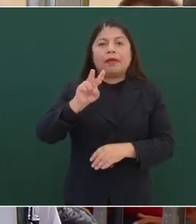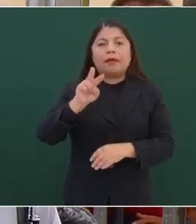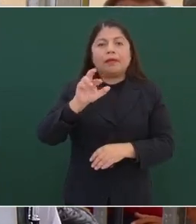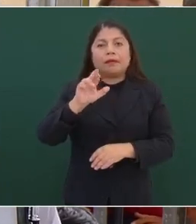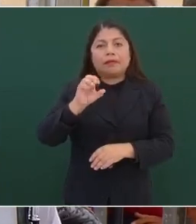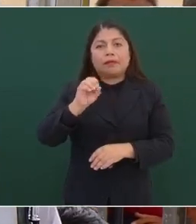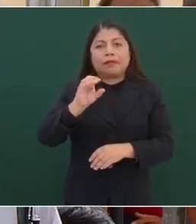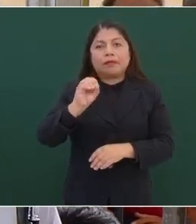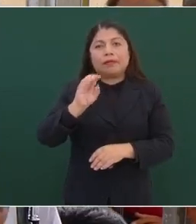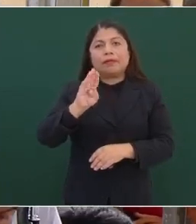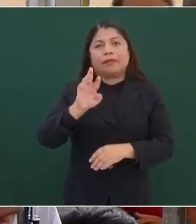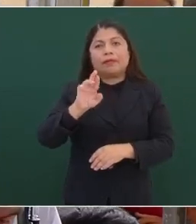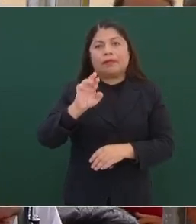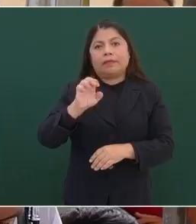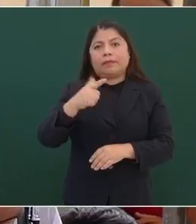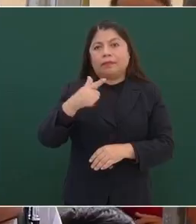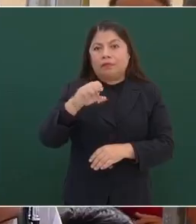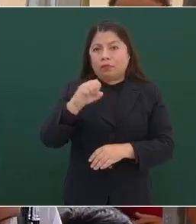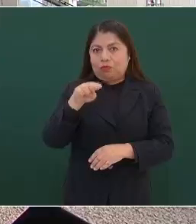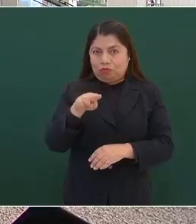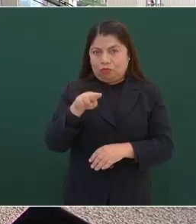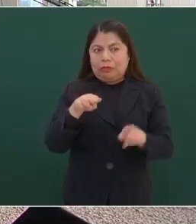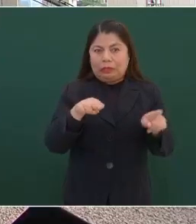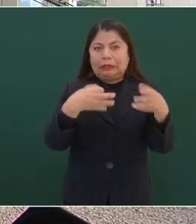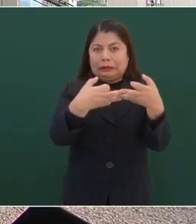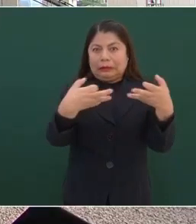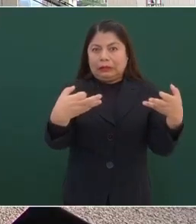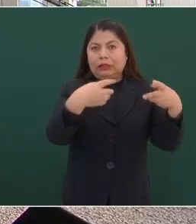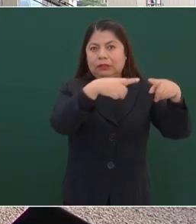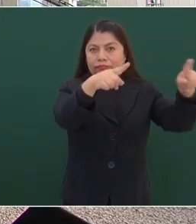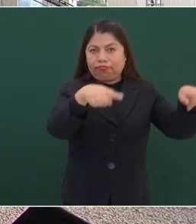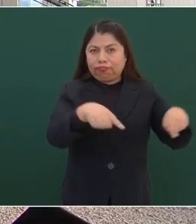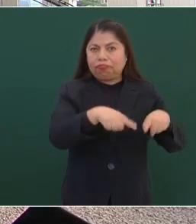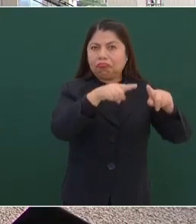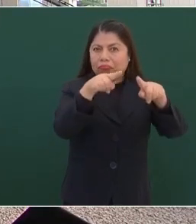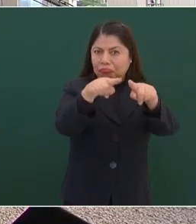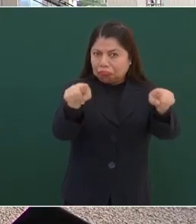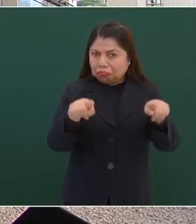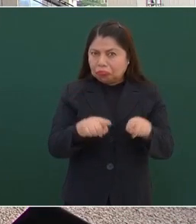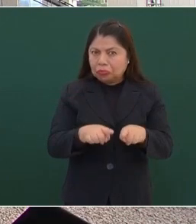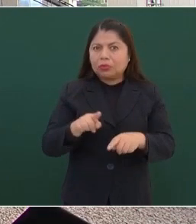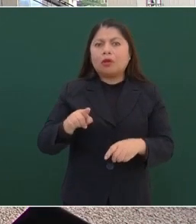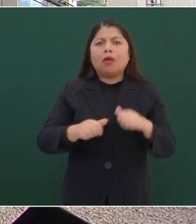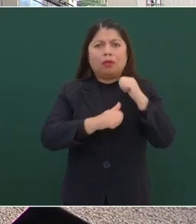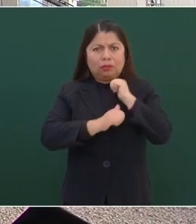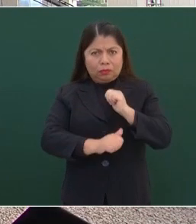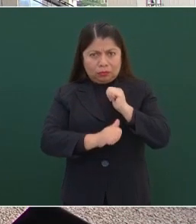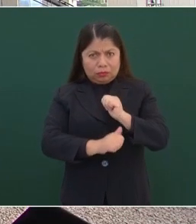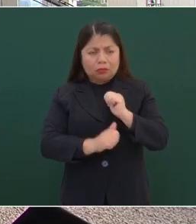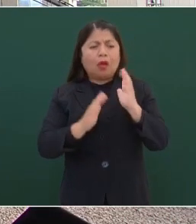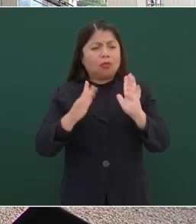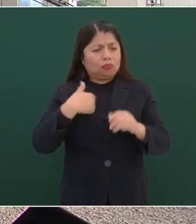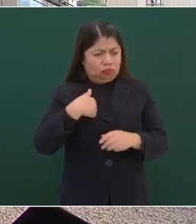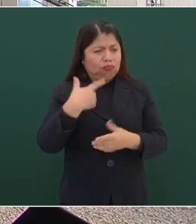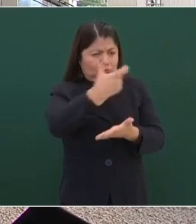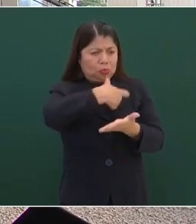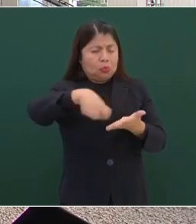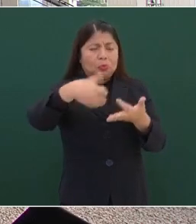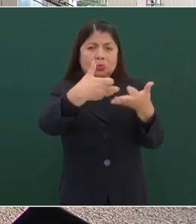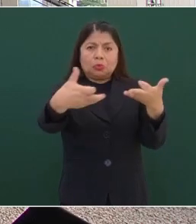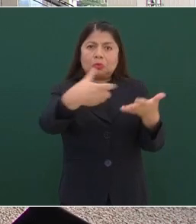pero y total que ya de toda tanta invasión que le han hecho y vialidades que se han construido dentro de sus terrenos, que dice ellos,